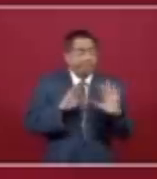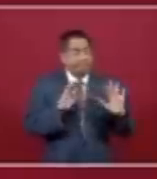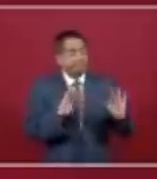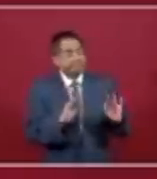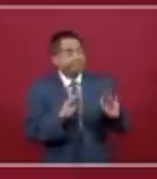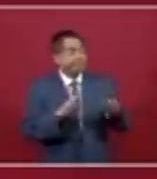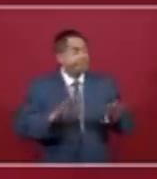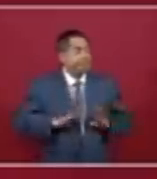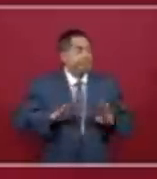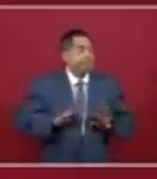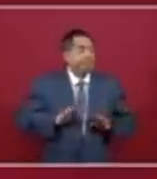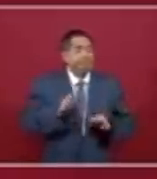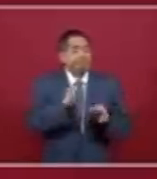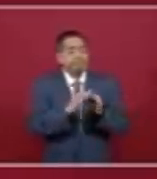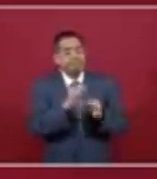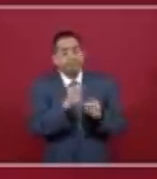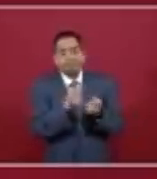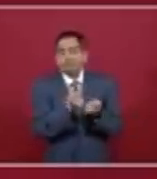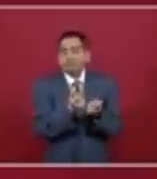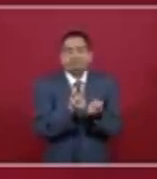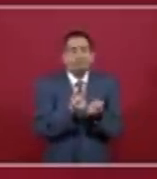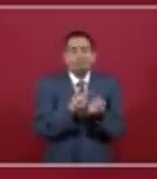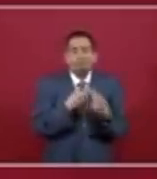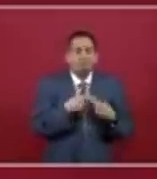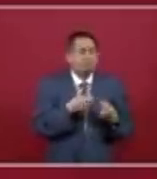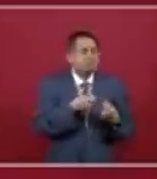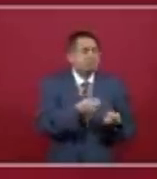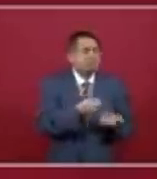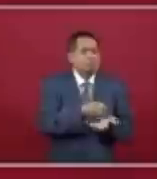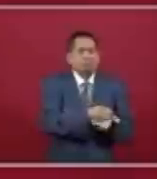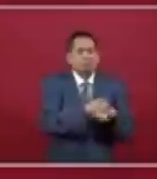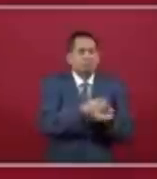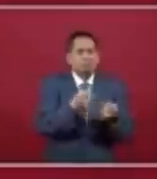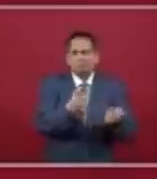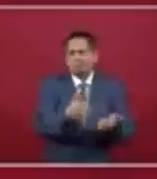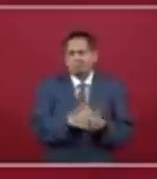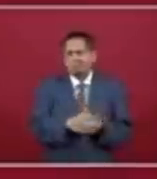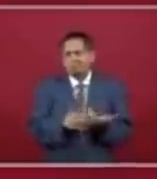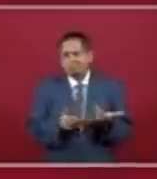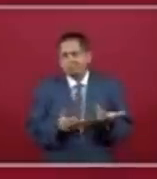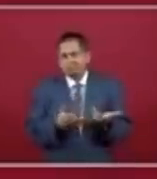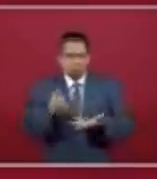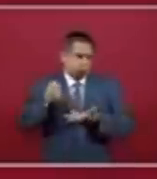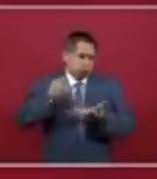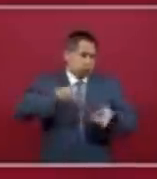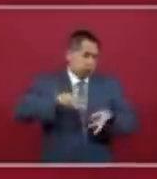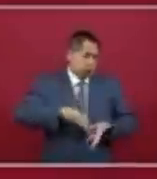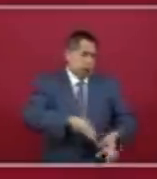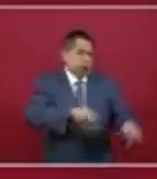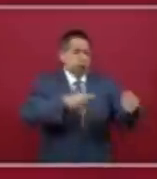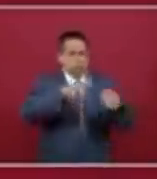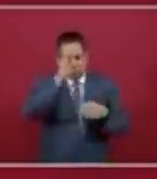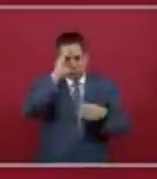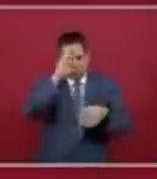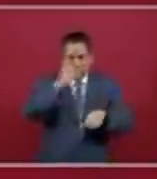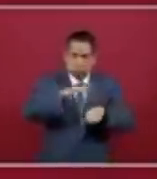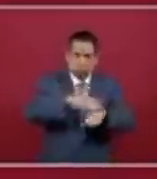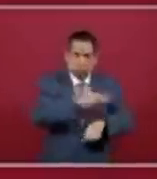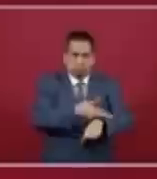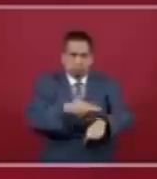en beneficio de muy pocas personas y con mucho gasto